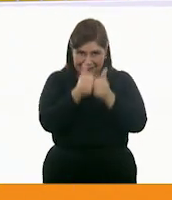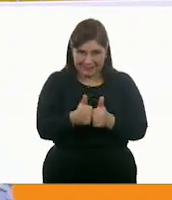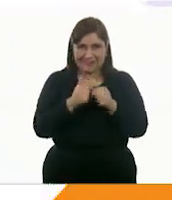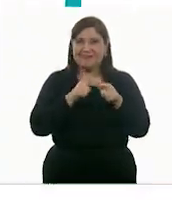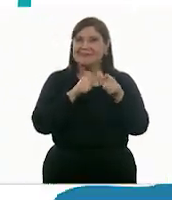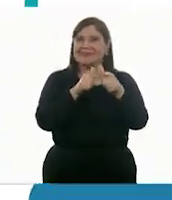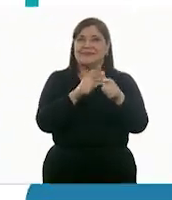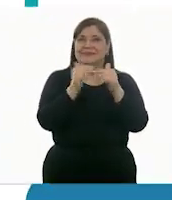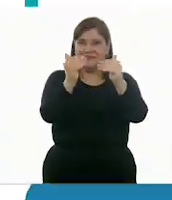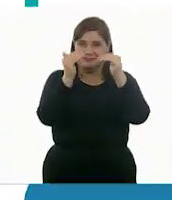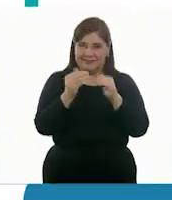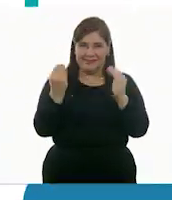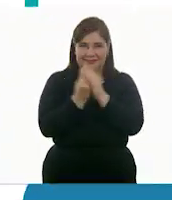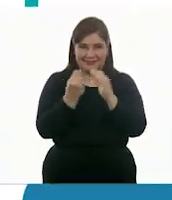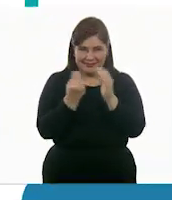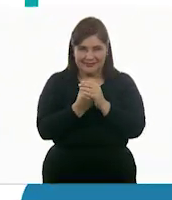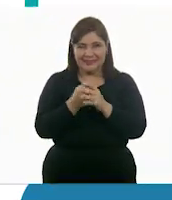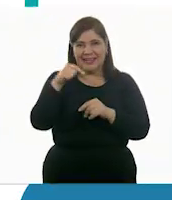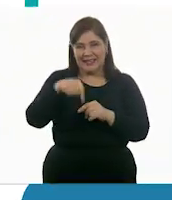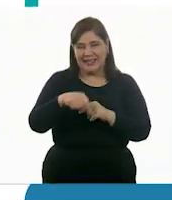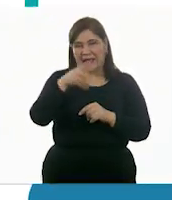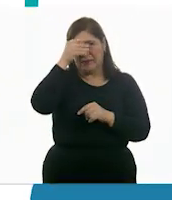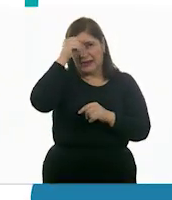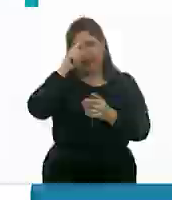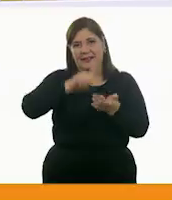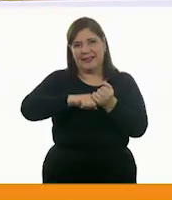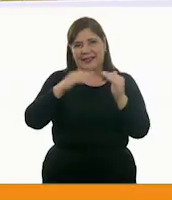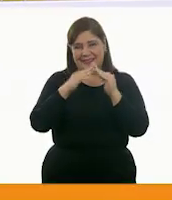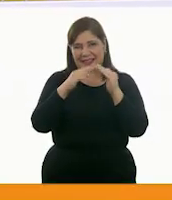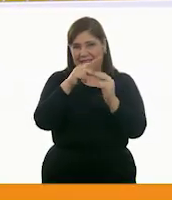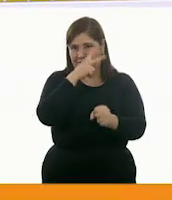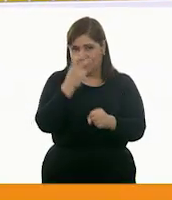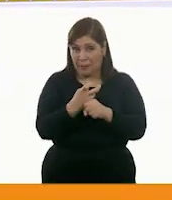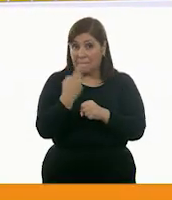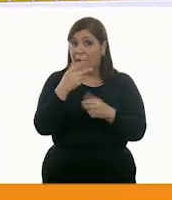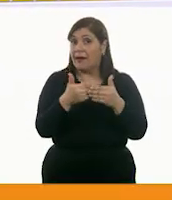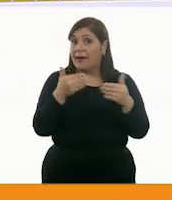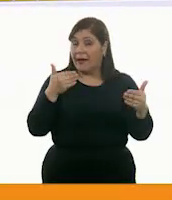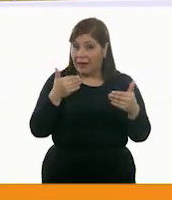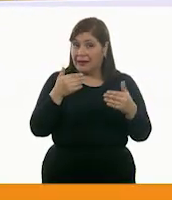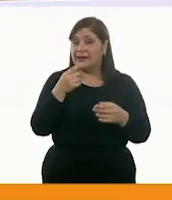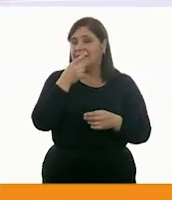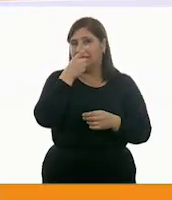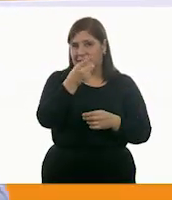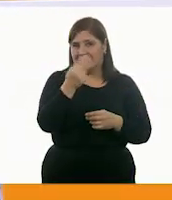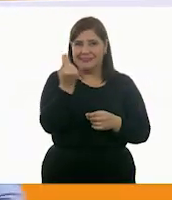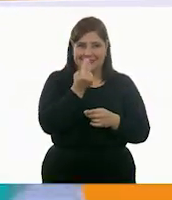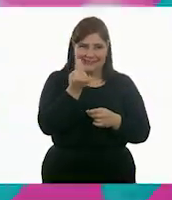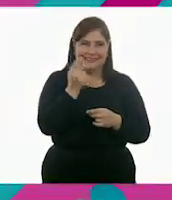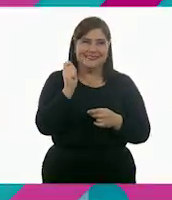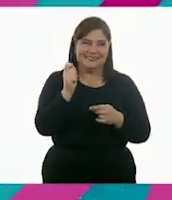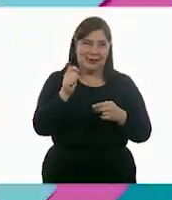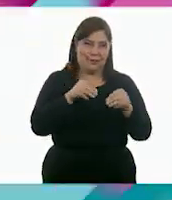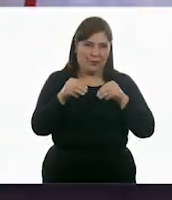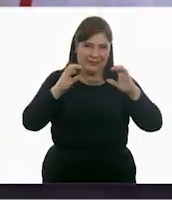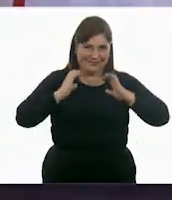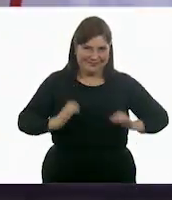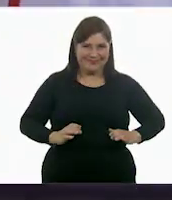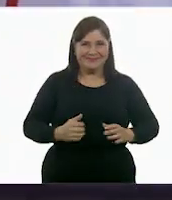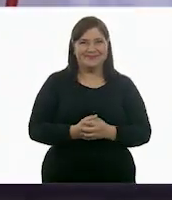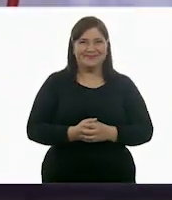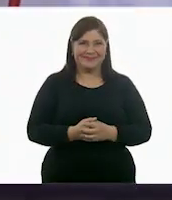continuamos con la siguiente clase aquí en Aprende en Casa 2. Pero antes, ha llegado el momento de movernos un poco.